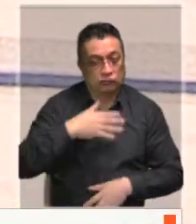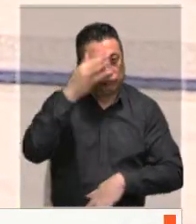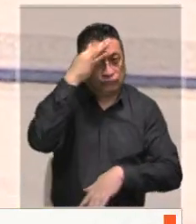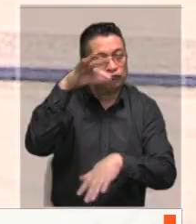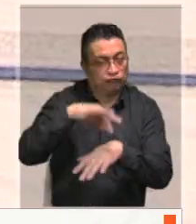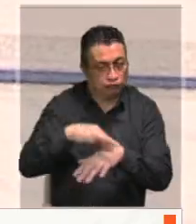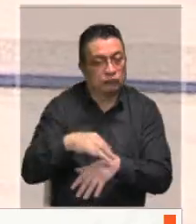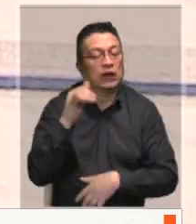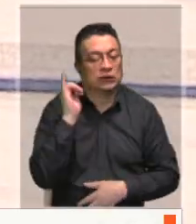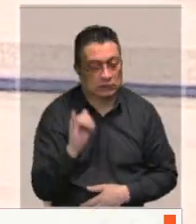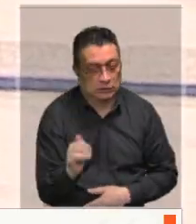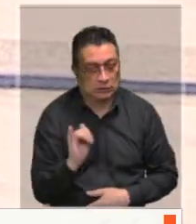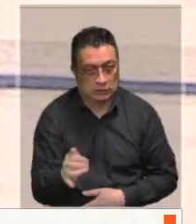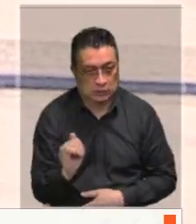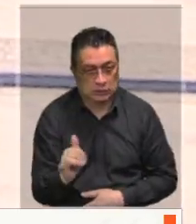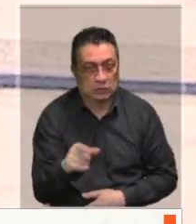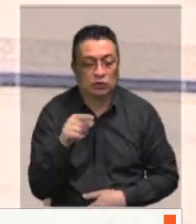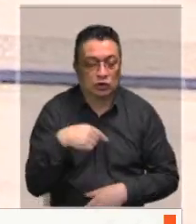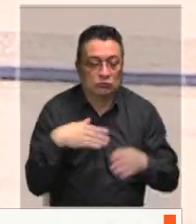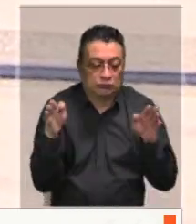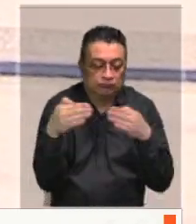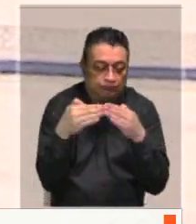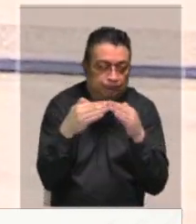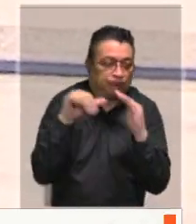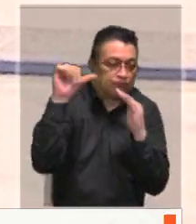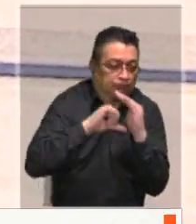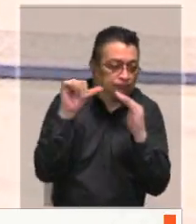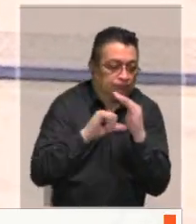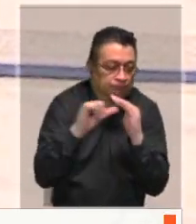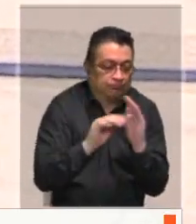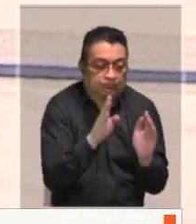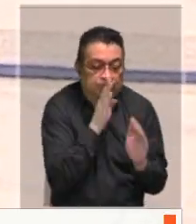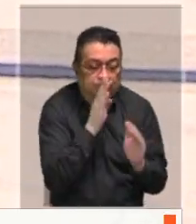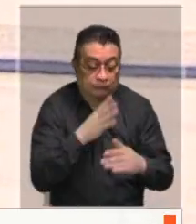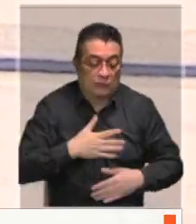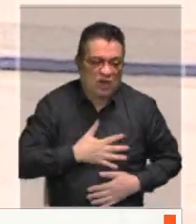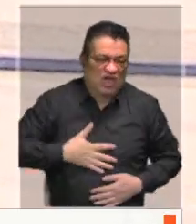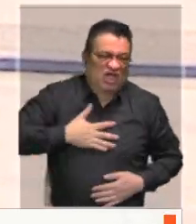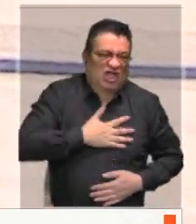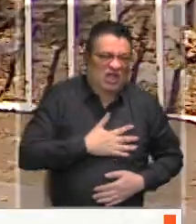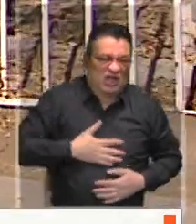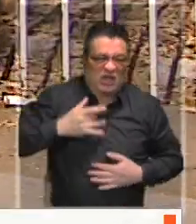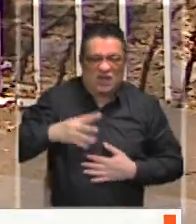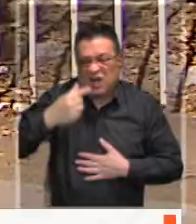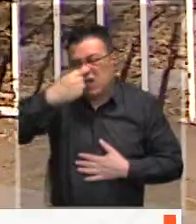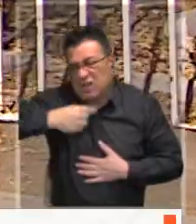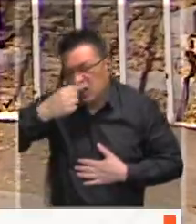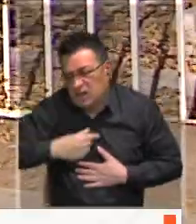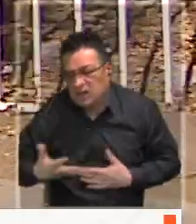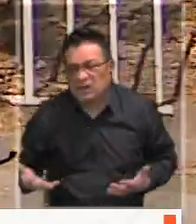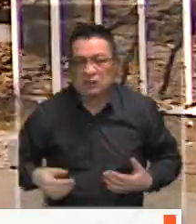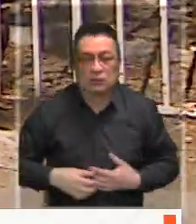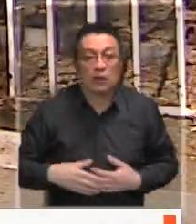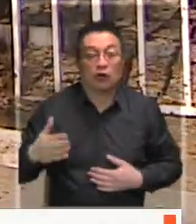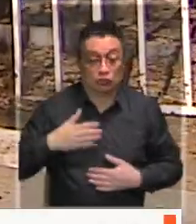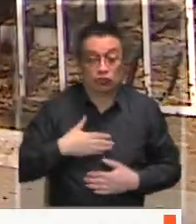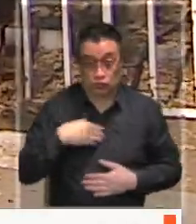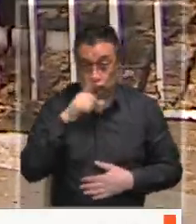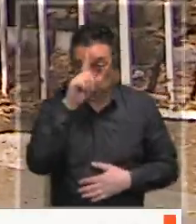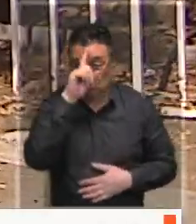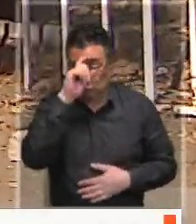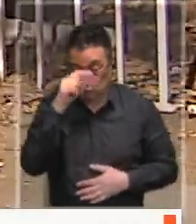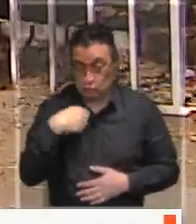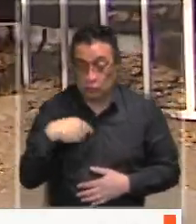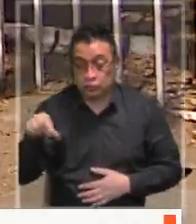días, así que he pasado encerrada nomás. Estoy con el pecho malo, un resfrío. Venimos del consultorio por